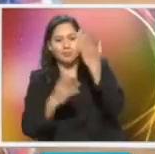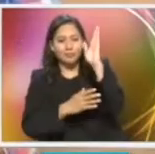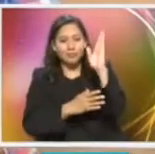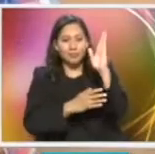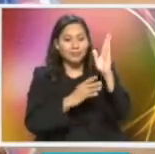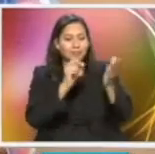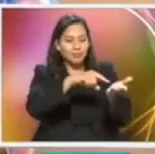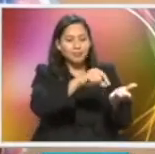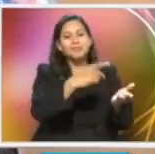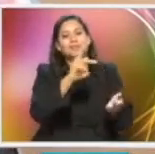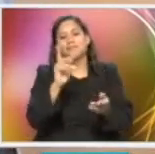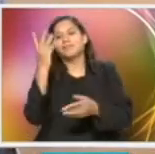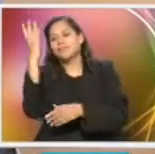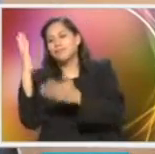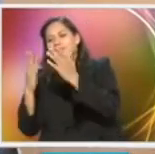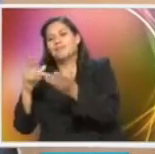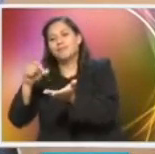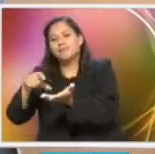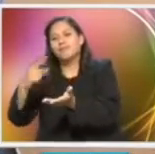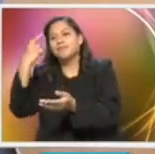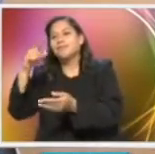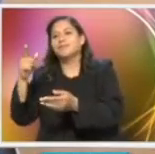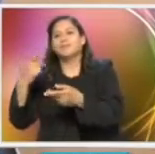selvas para la industria